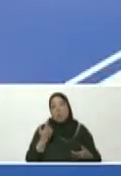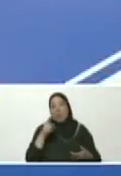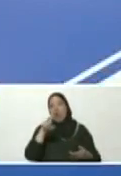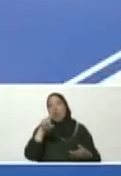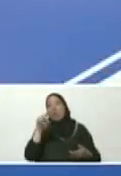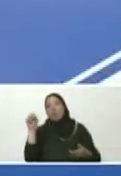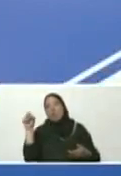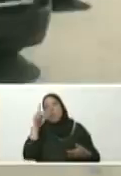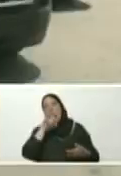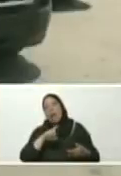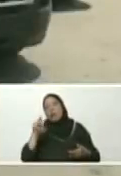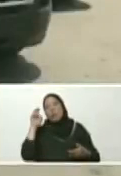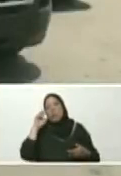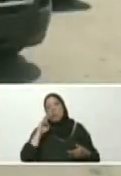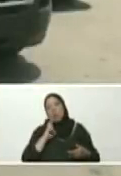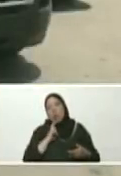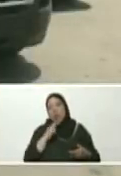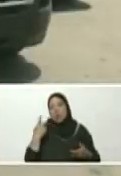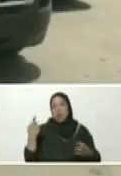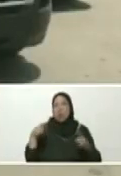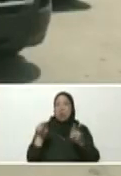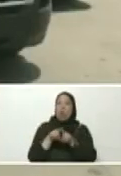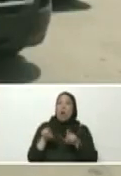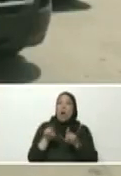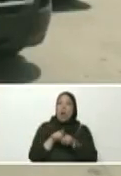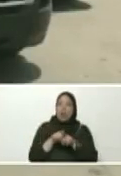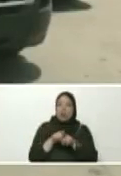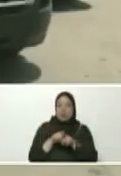Precisamente aquí en la parroquia Miguel Peña.